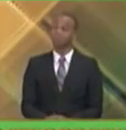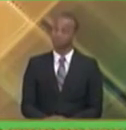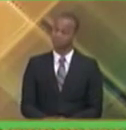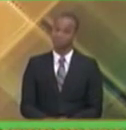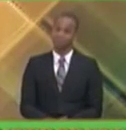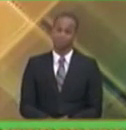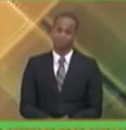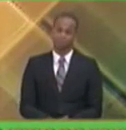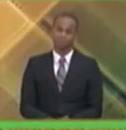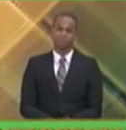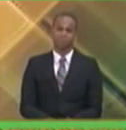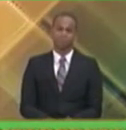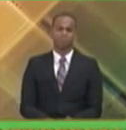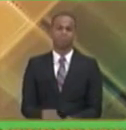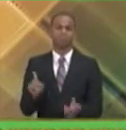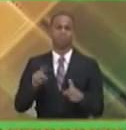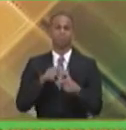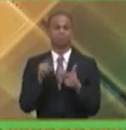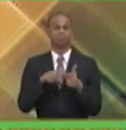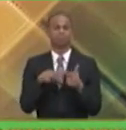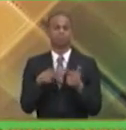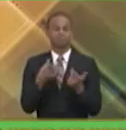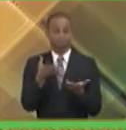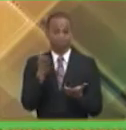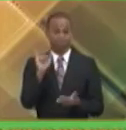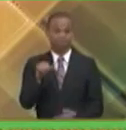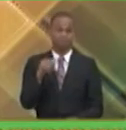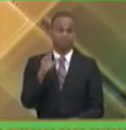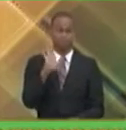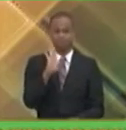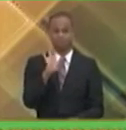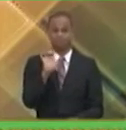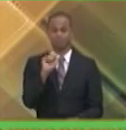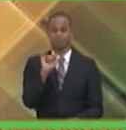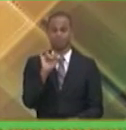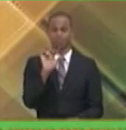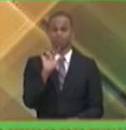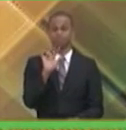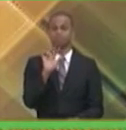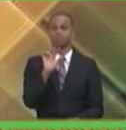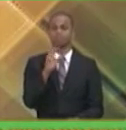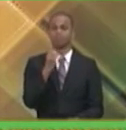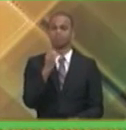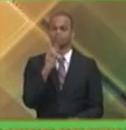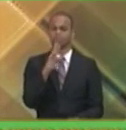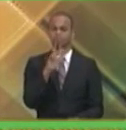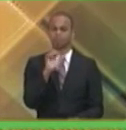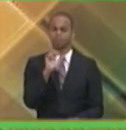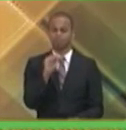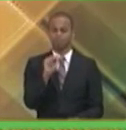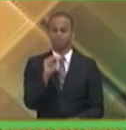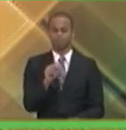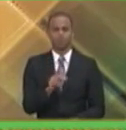piedra. Entonces, ese era Beethoven. Y recordemos que, por ejemplo,